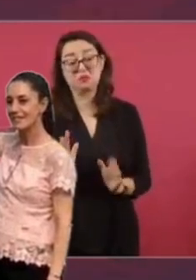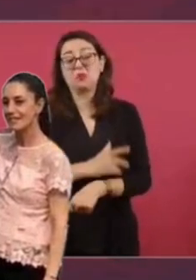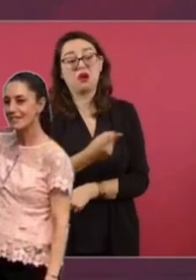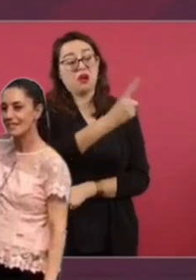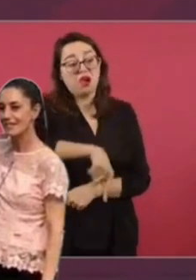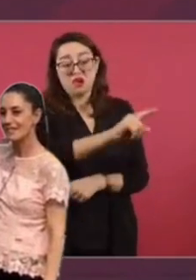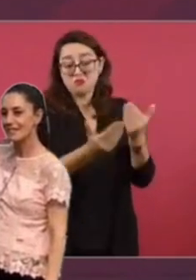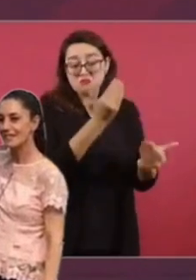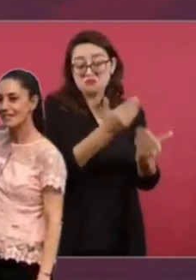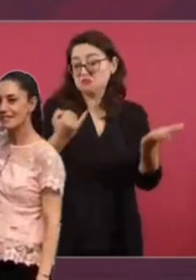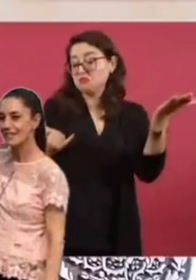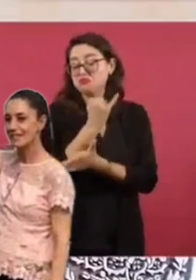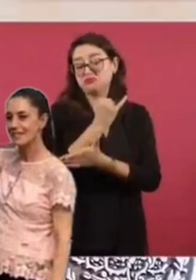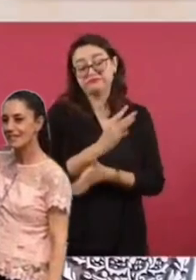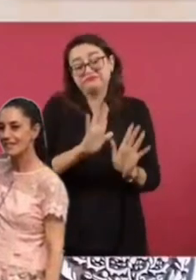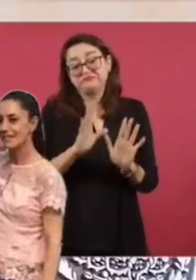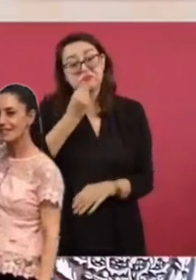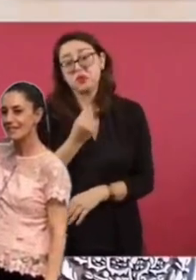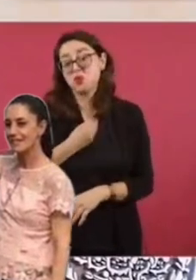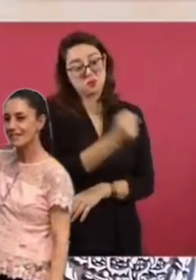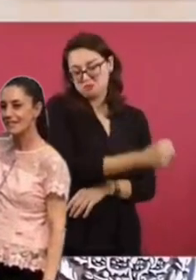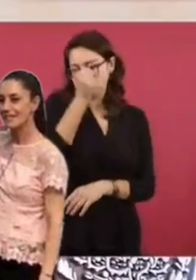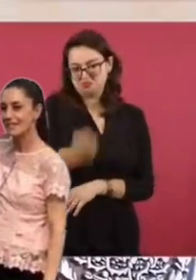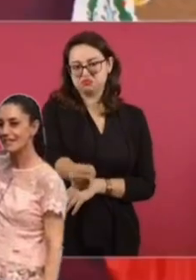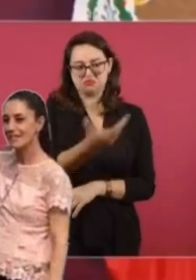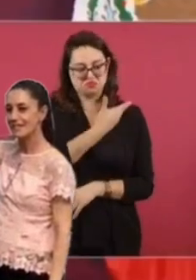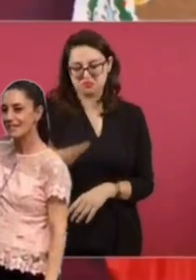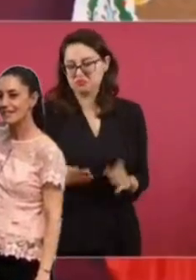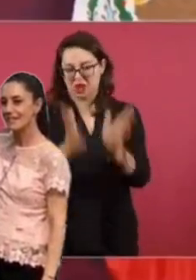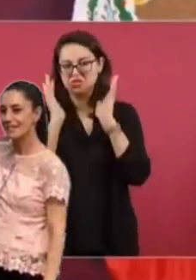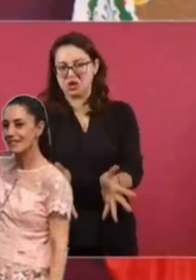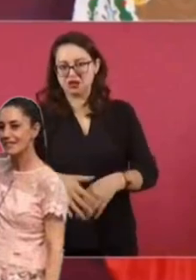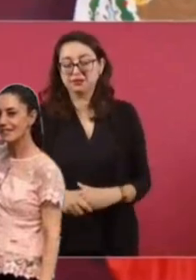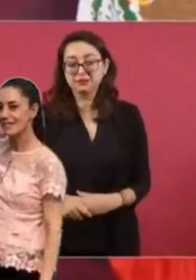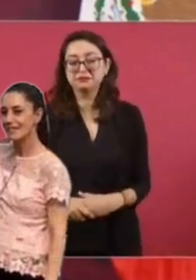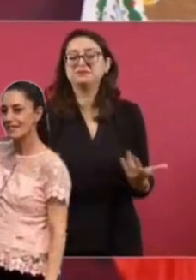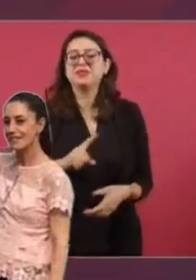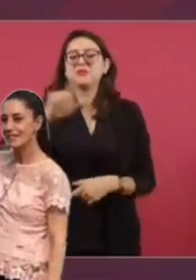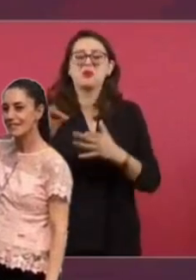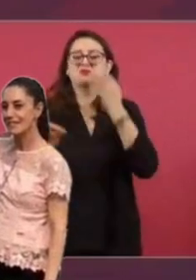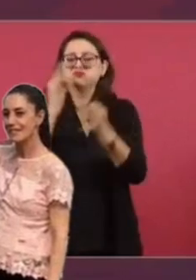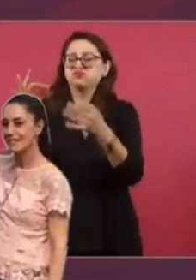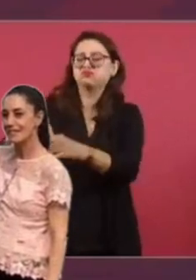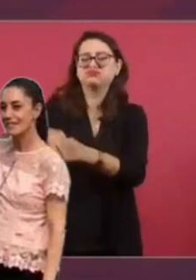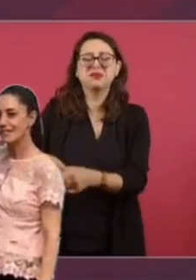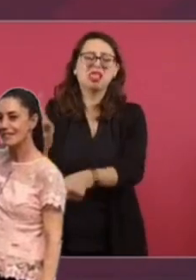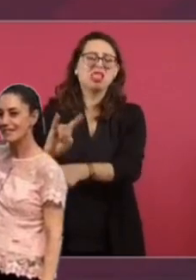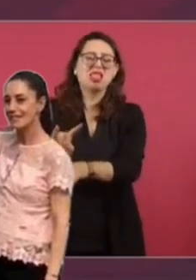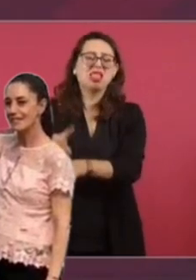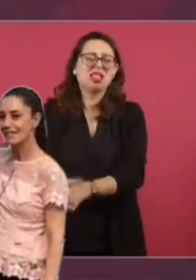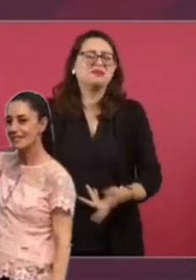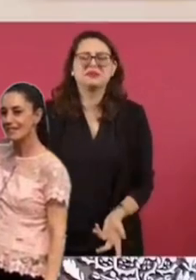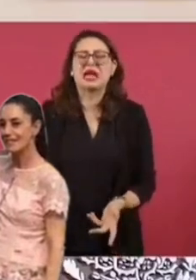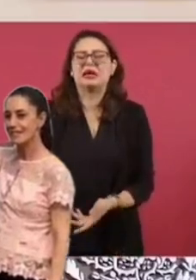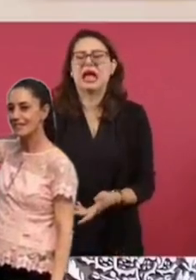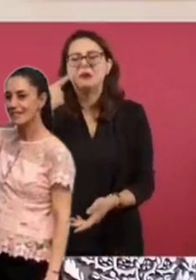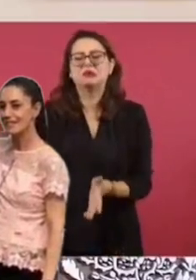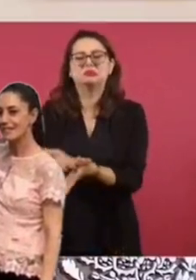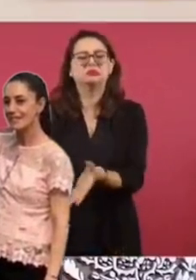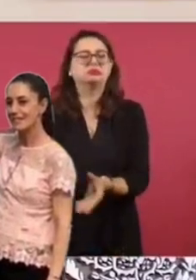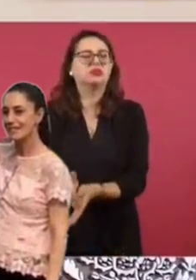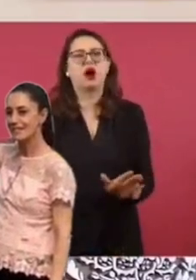élite del poder y ya la campaña y la elección eran un mero requisito. Eran para llenar el